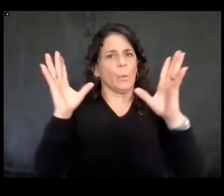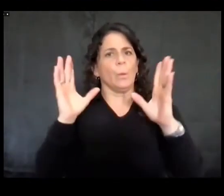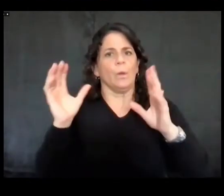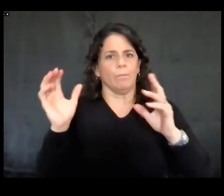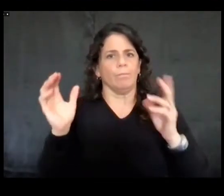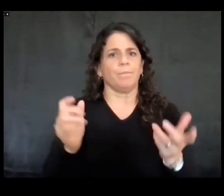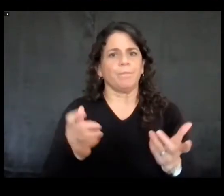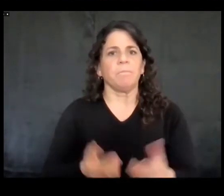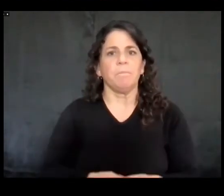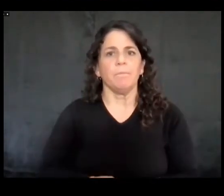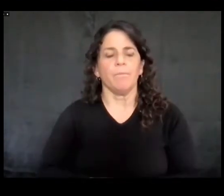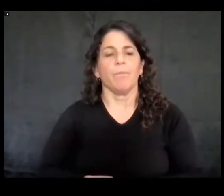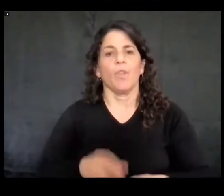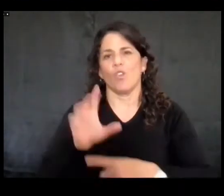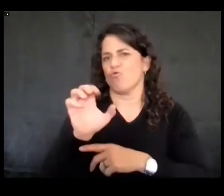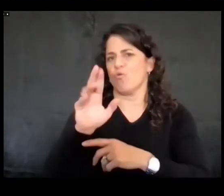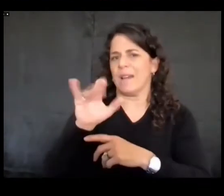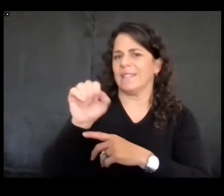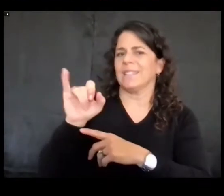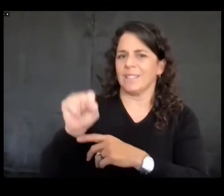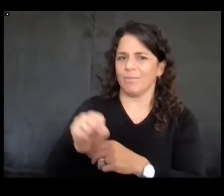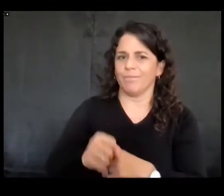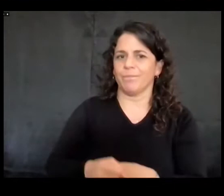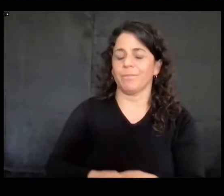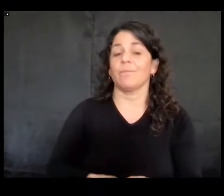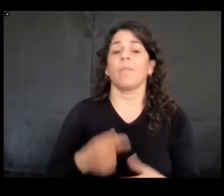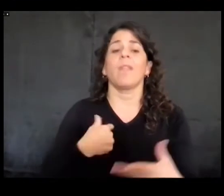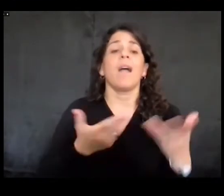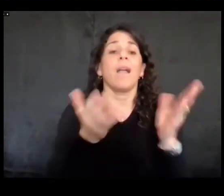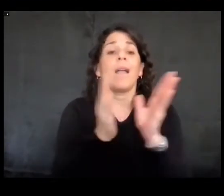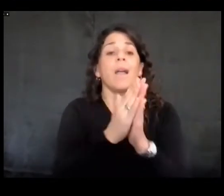los invito de tomar acción